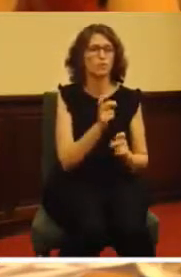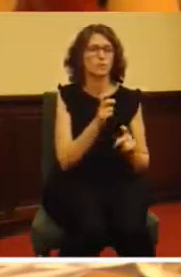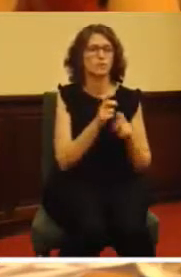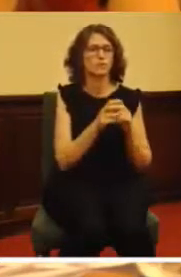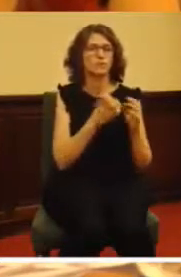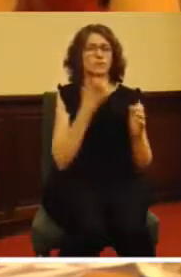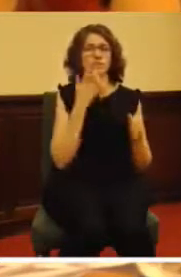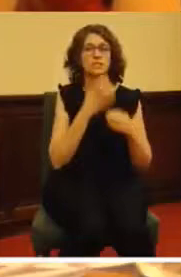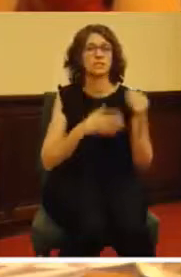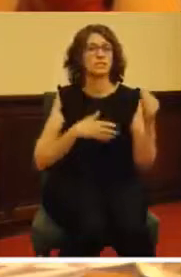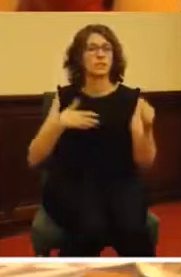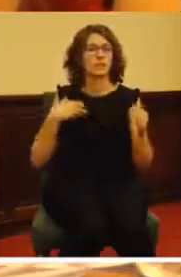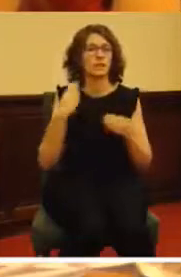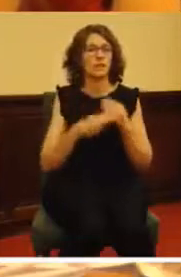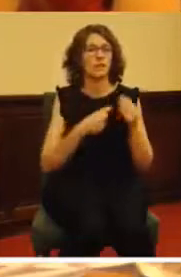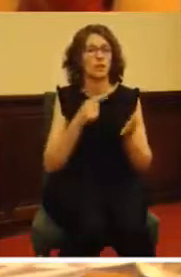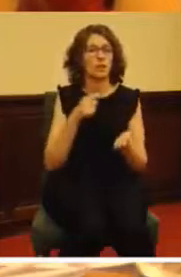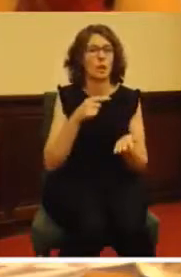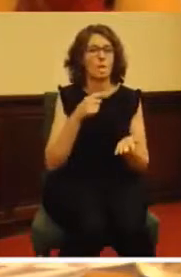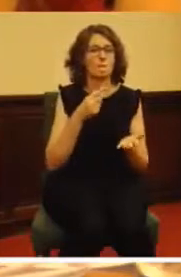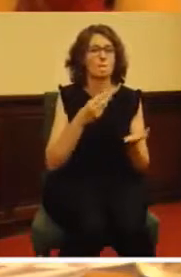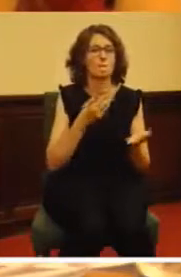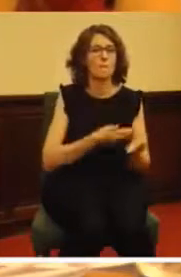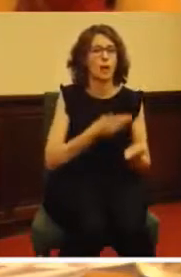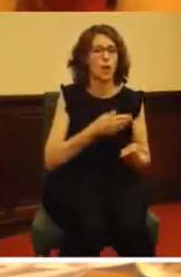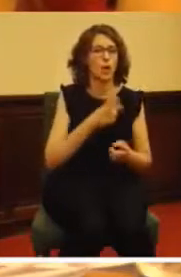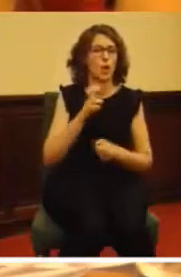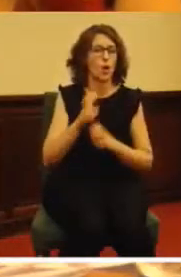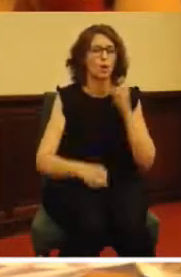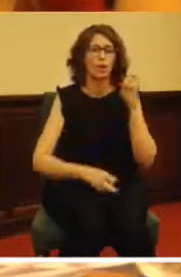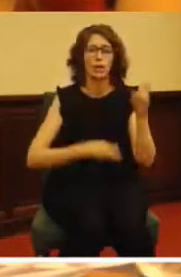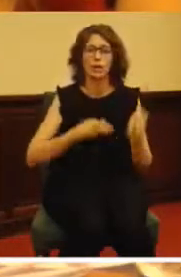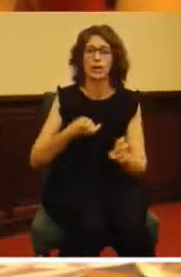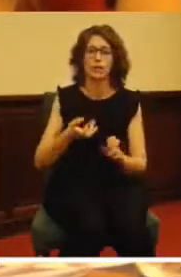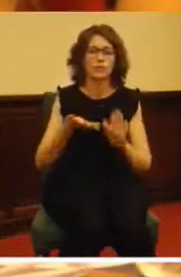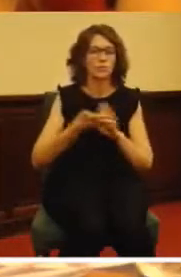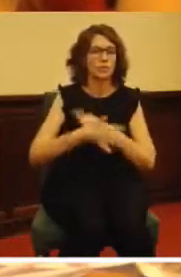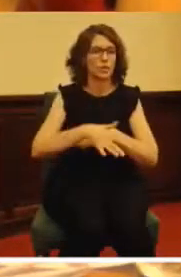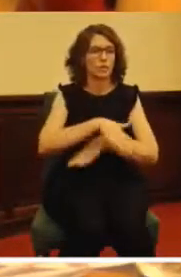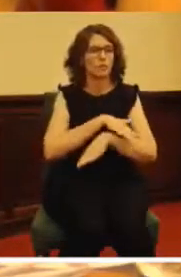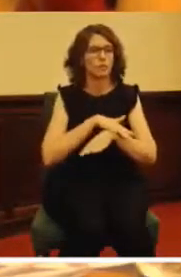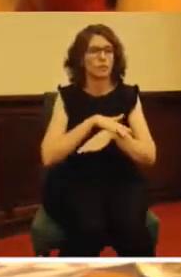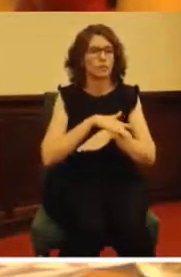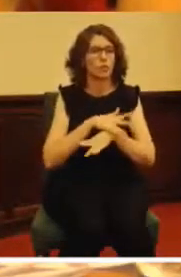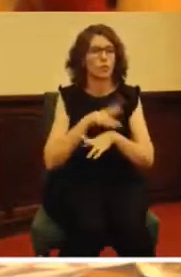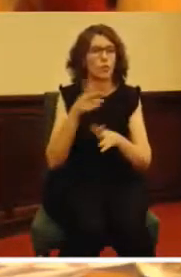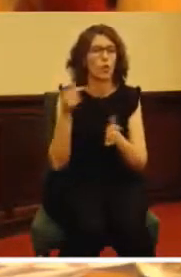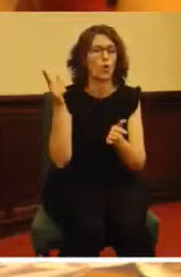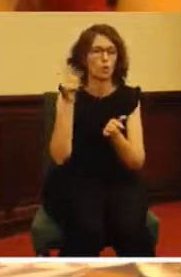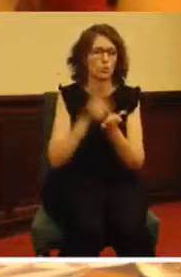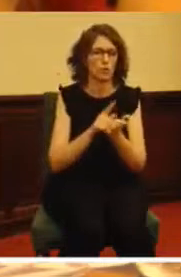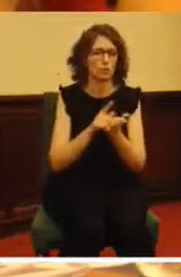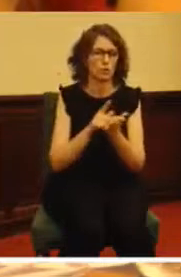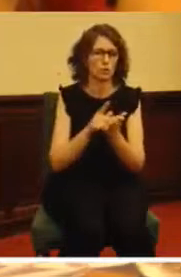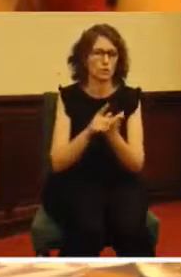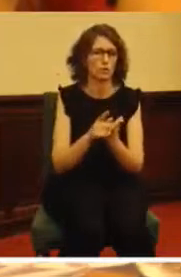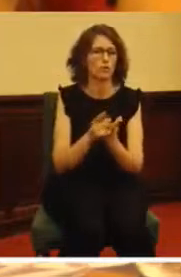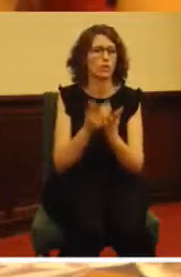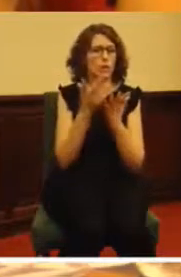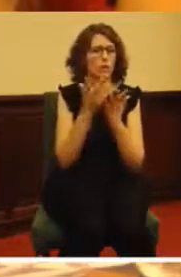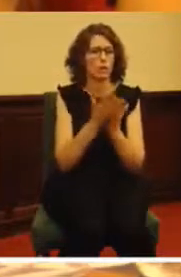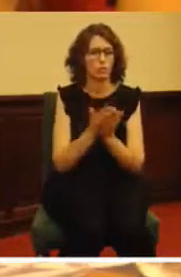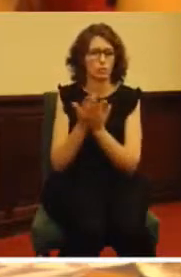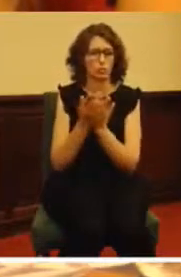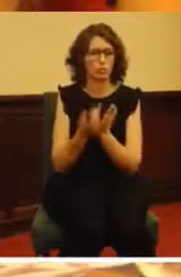valor catastral, es decir, el valor de los inmuebles, el Ministerio de Hacienda tiene que hacer una nueva ponencia de